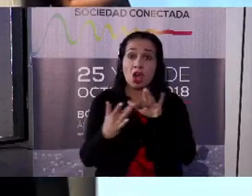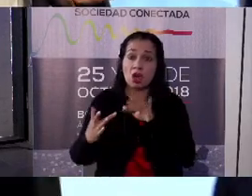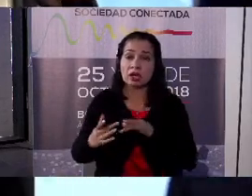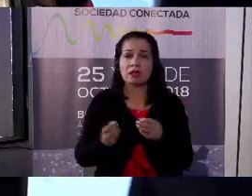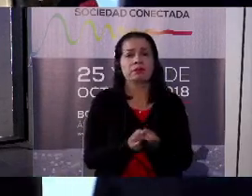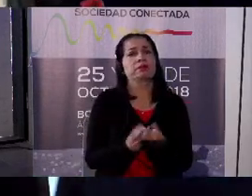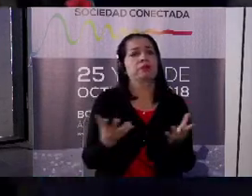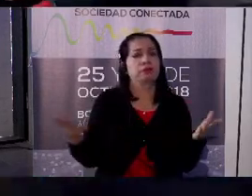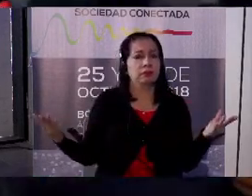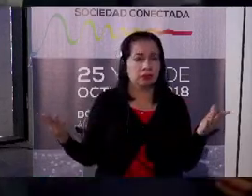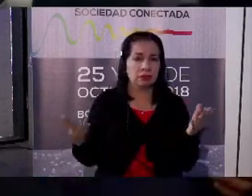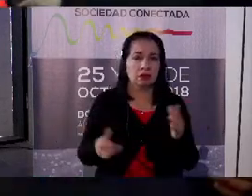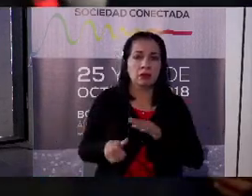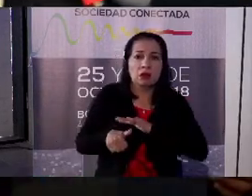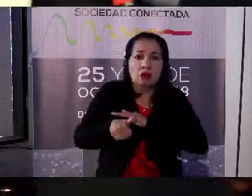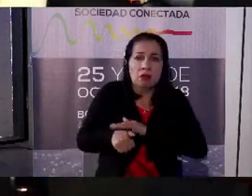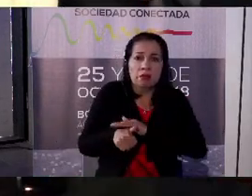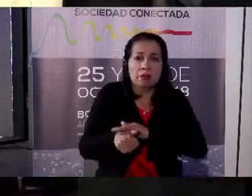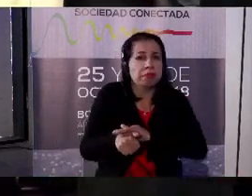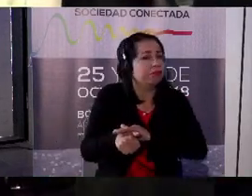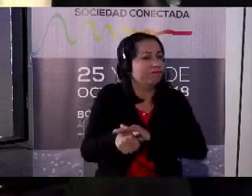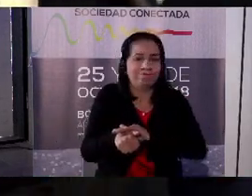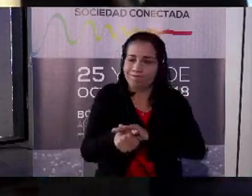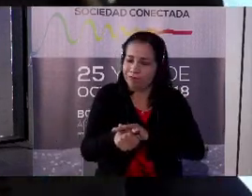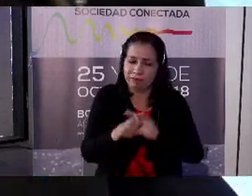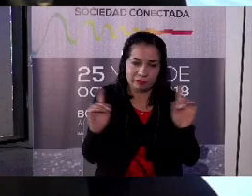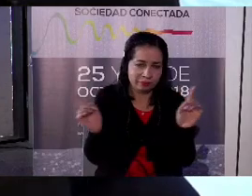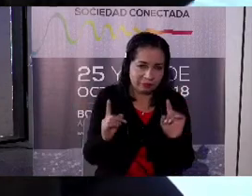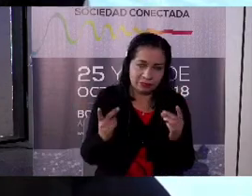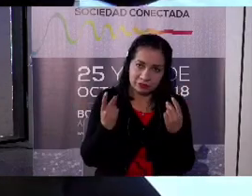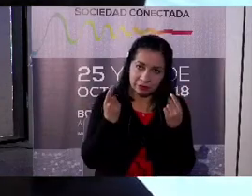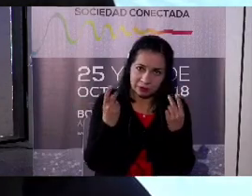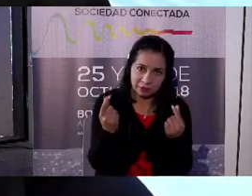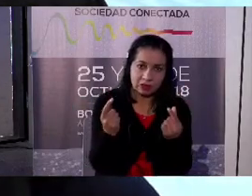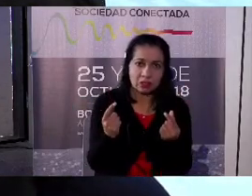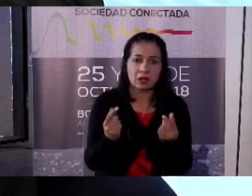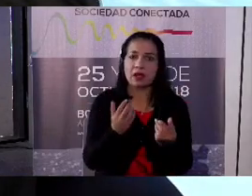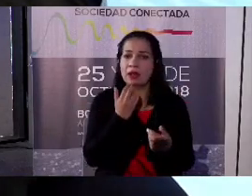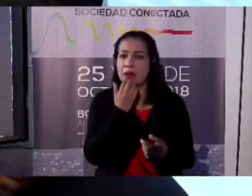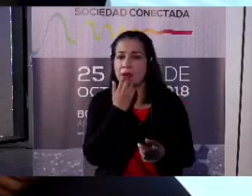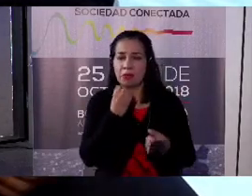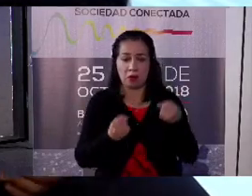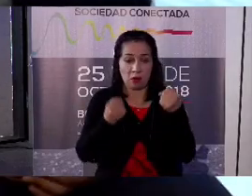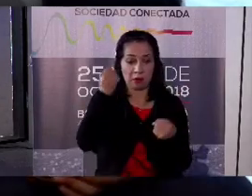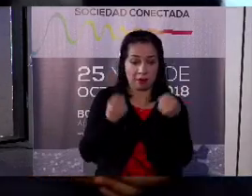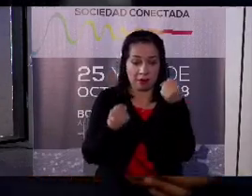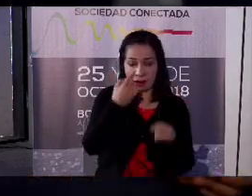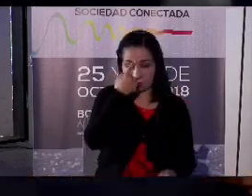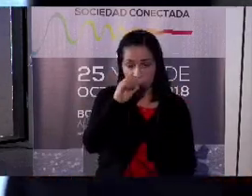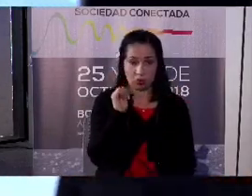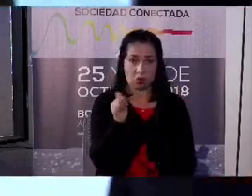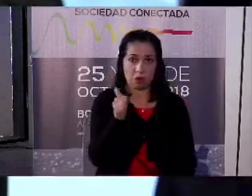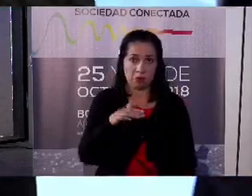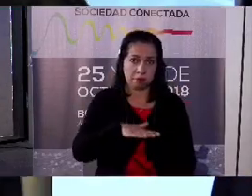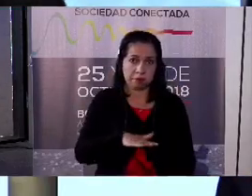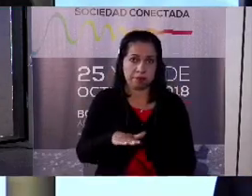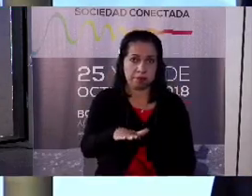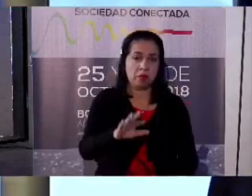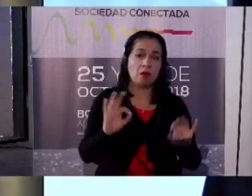baja latencia por ejemplo en vehículos autónomos y velocidades